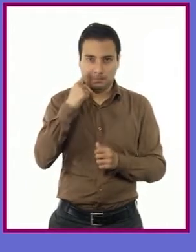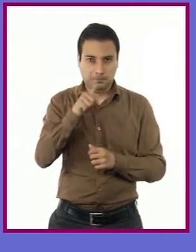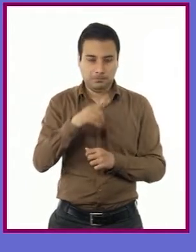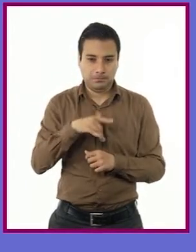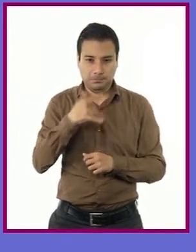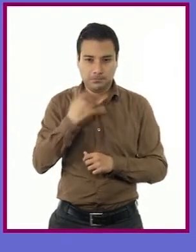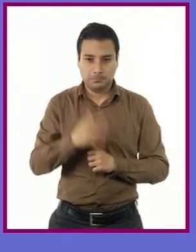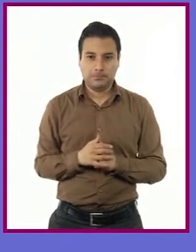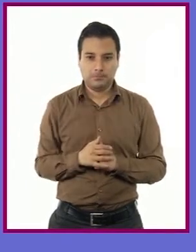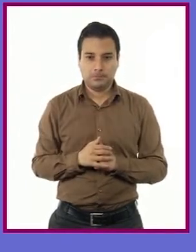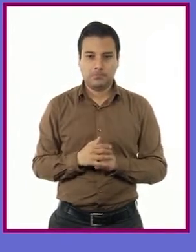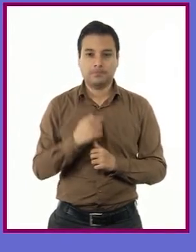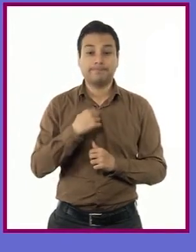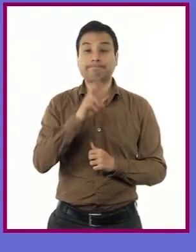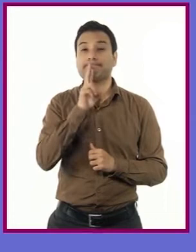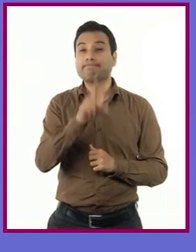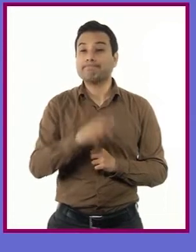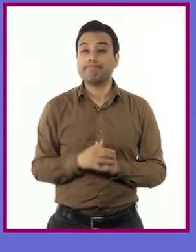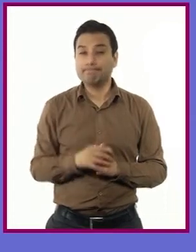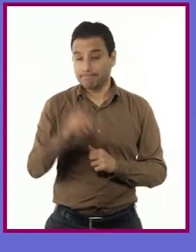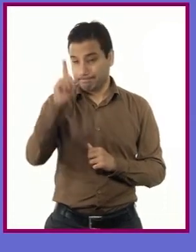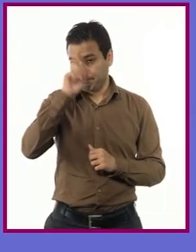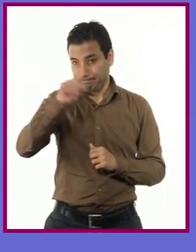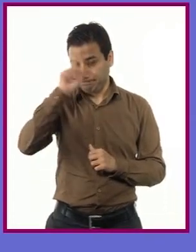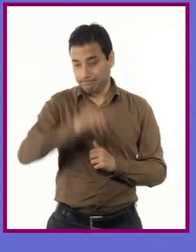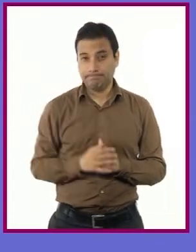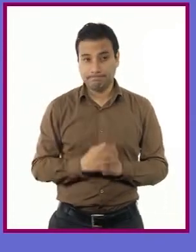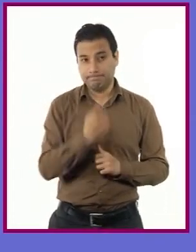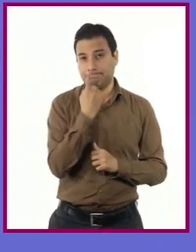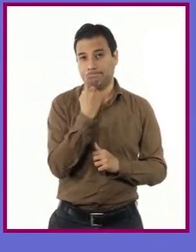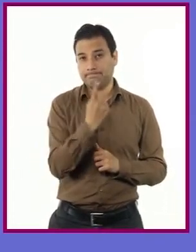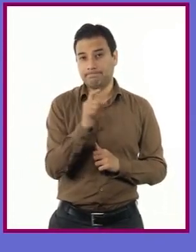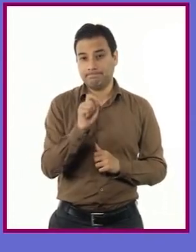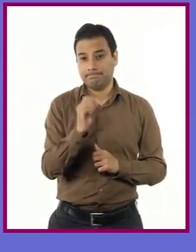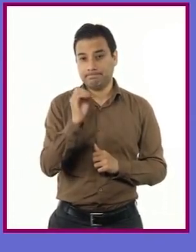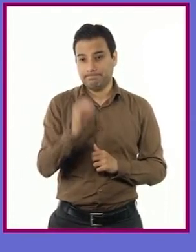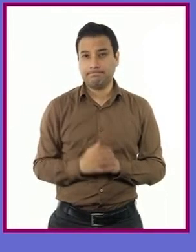recomienda interlínea de 1.0 o 1.15.